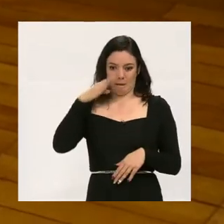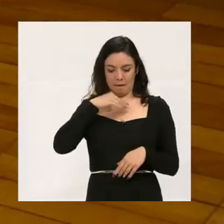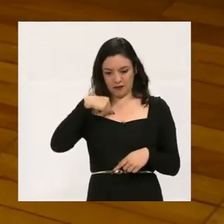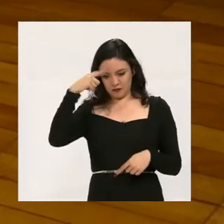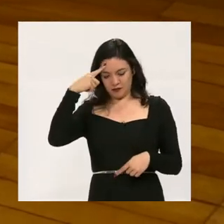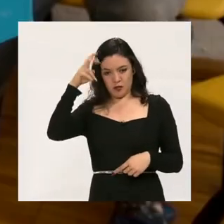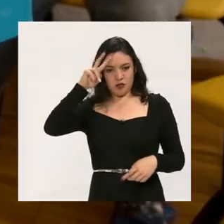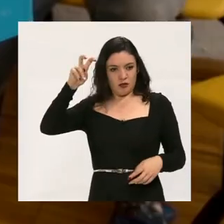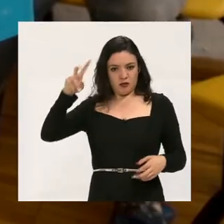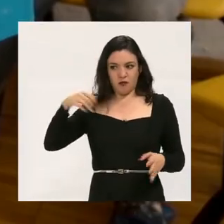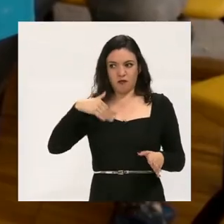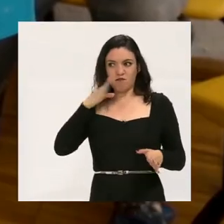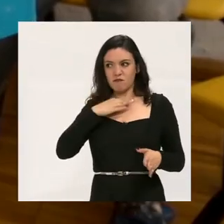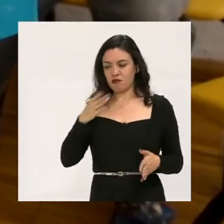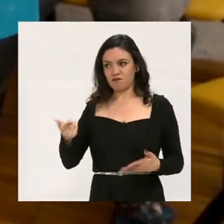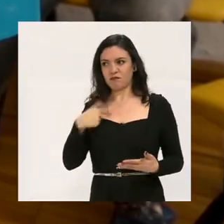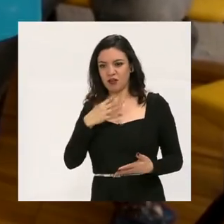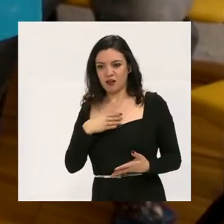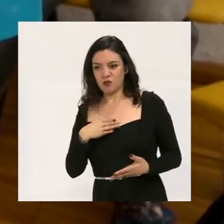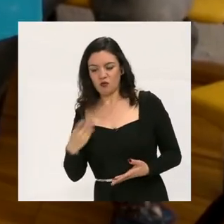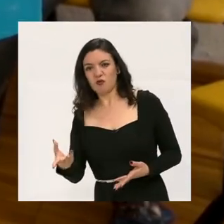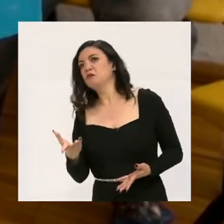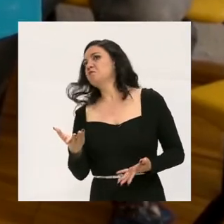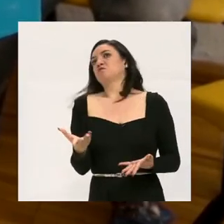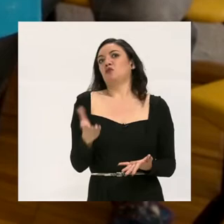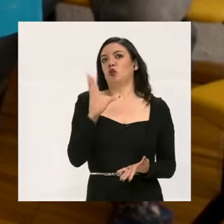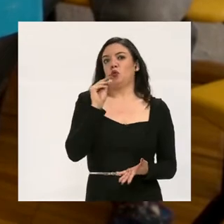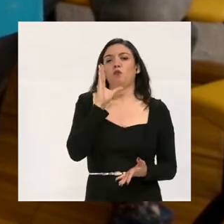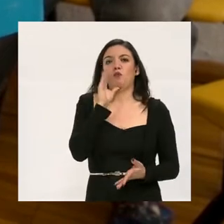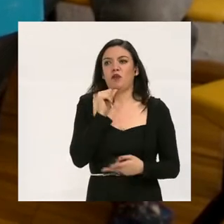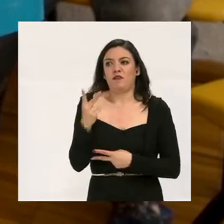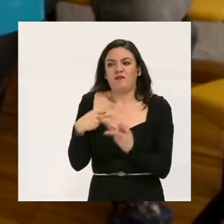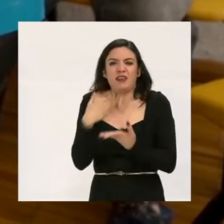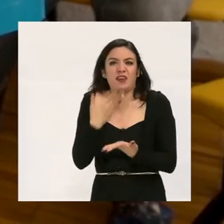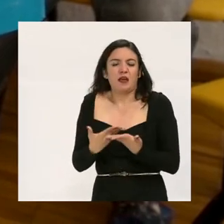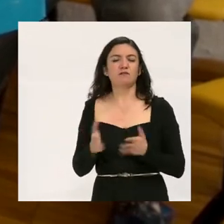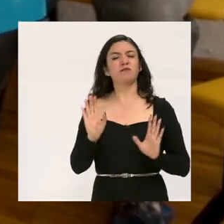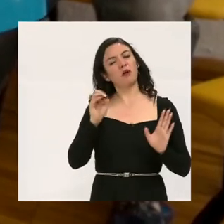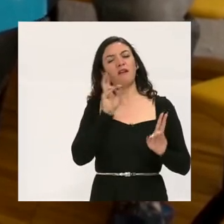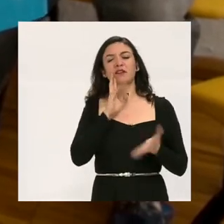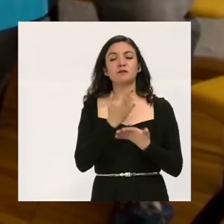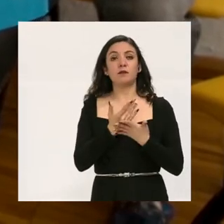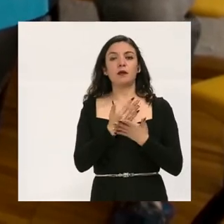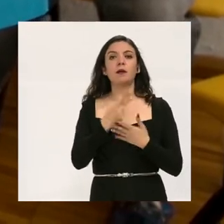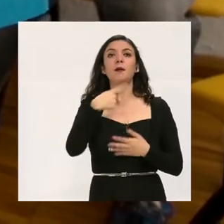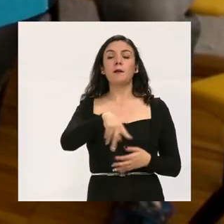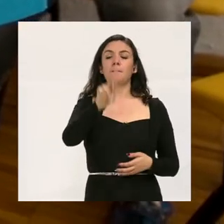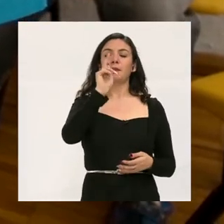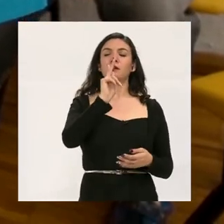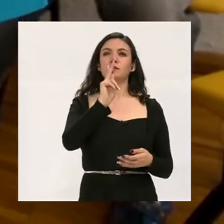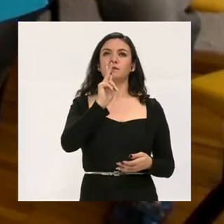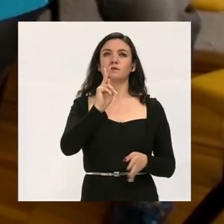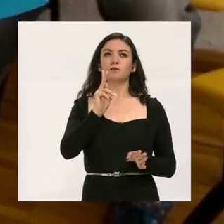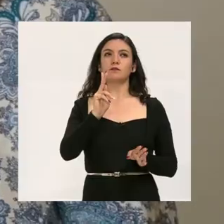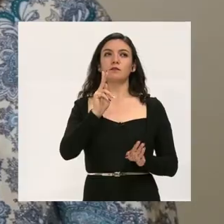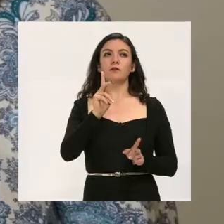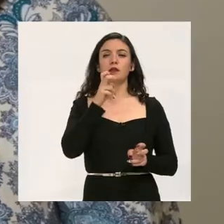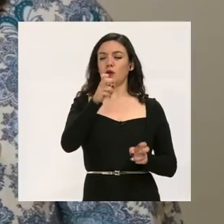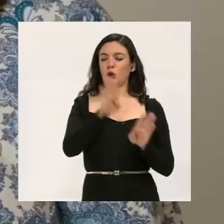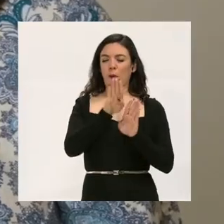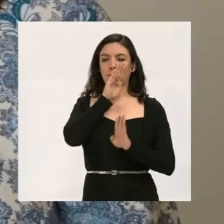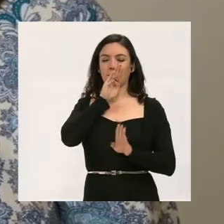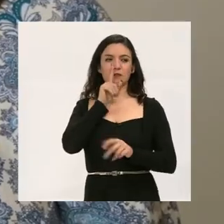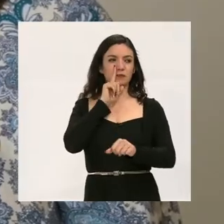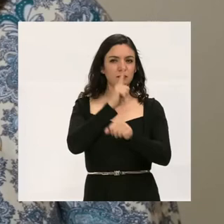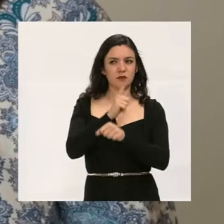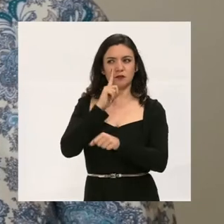bueno a lo mejor soy yo la que siento que no que no va bien algo con mi hijo pero si tú